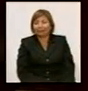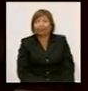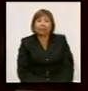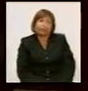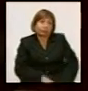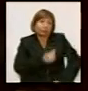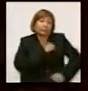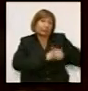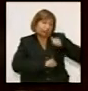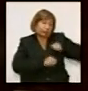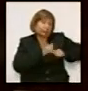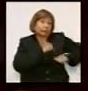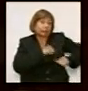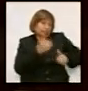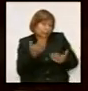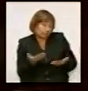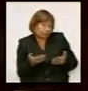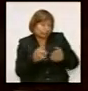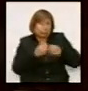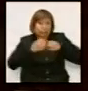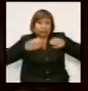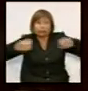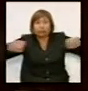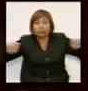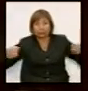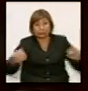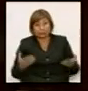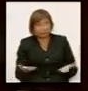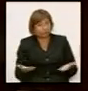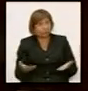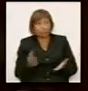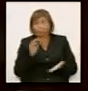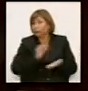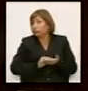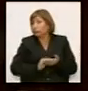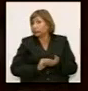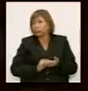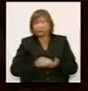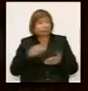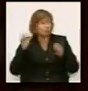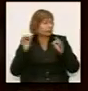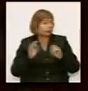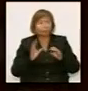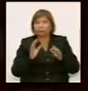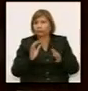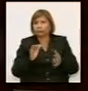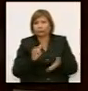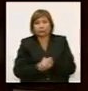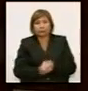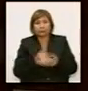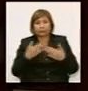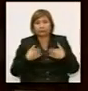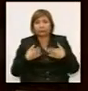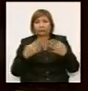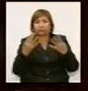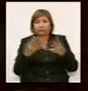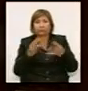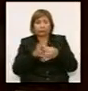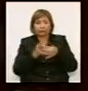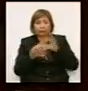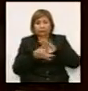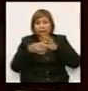sufrido este aislamiento. No hay cosa peor que tener prisión sin